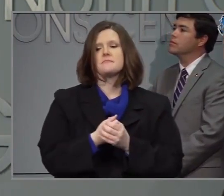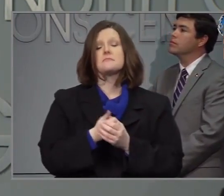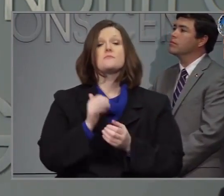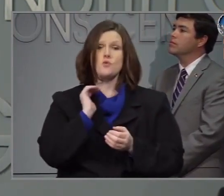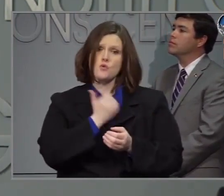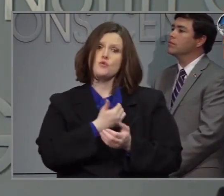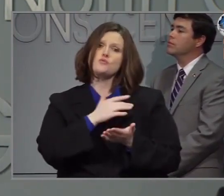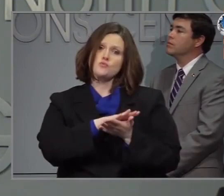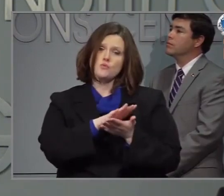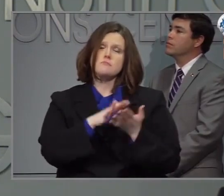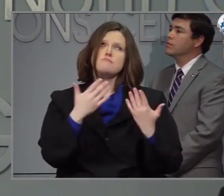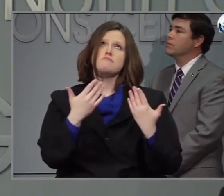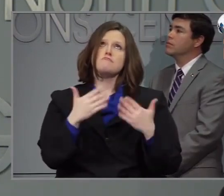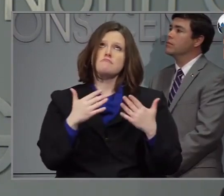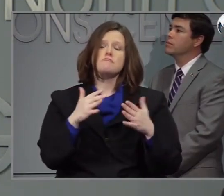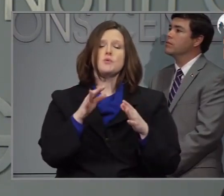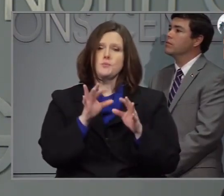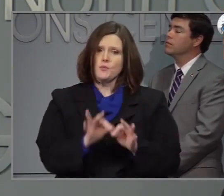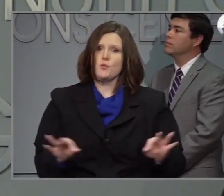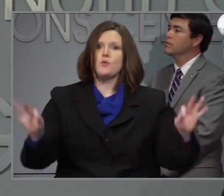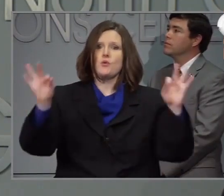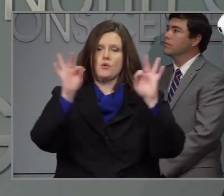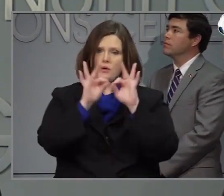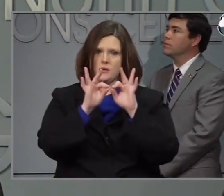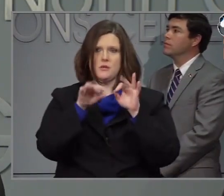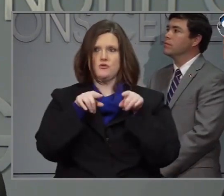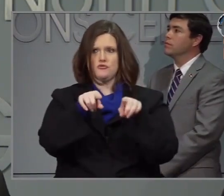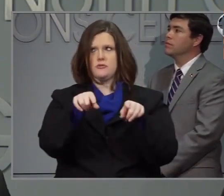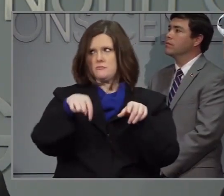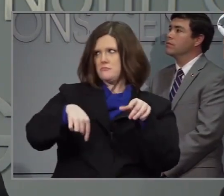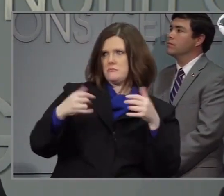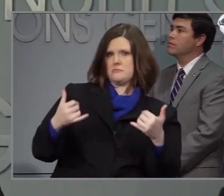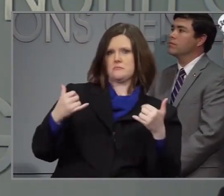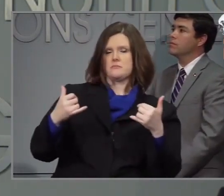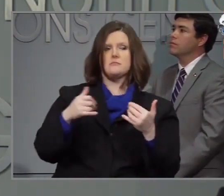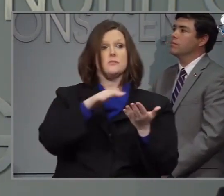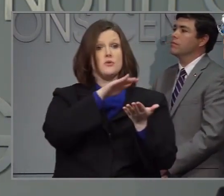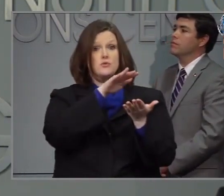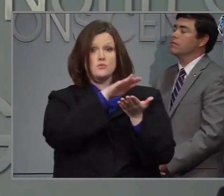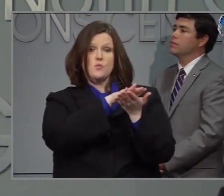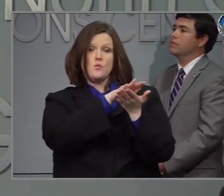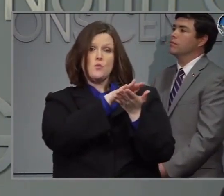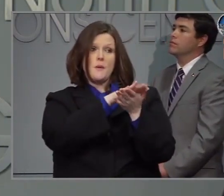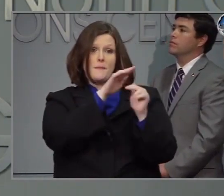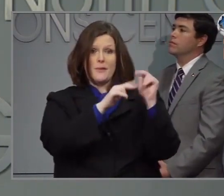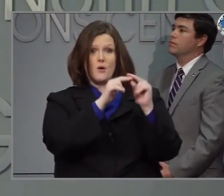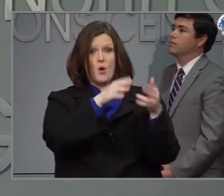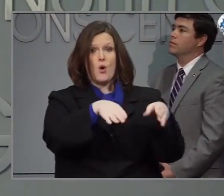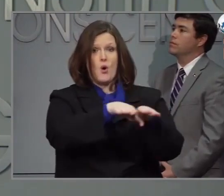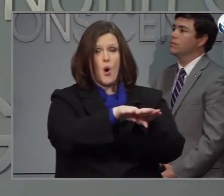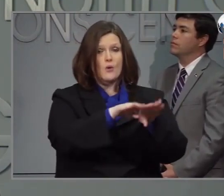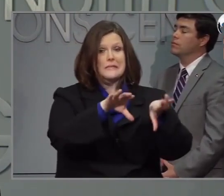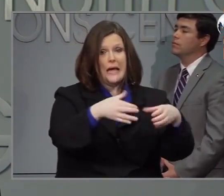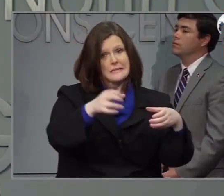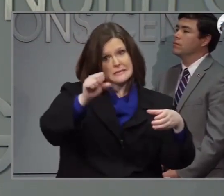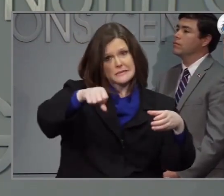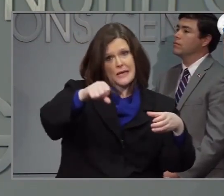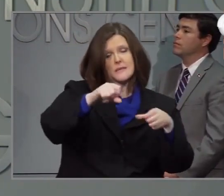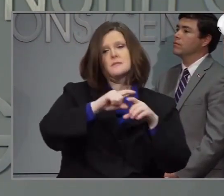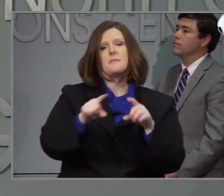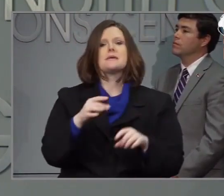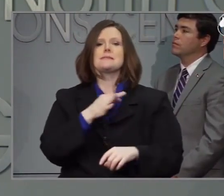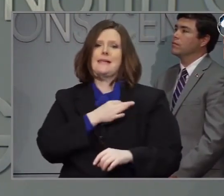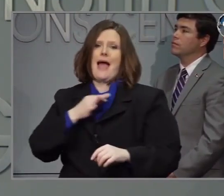nuestras escuelas juegan un papel principal en esta época de emergencia las instalaciones escolares